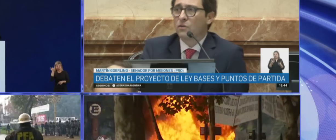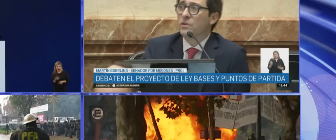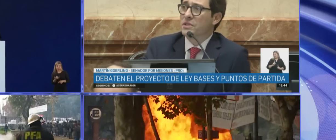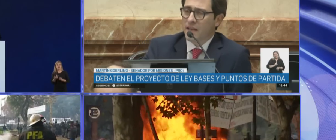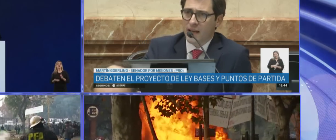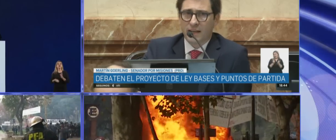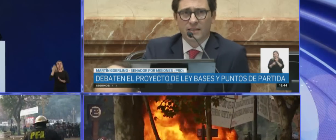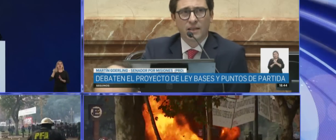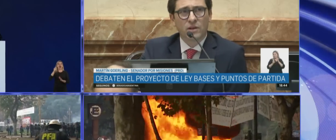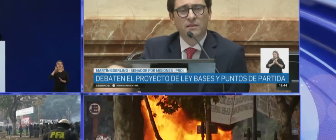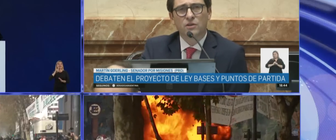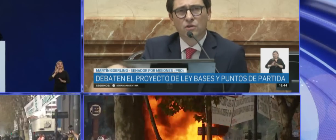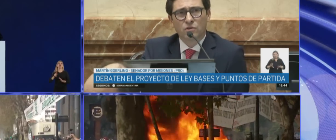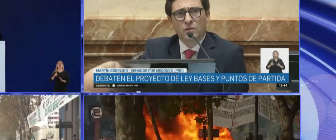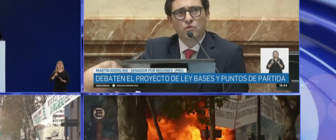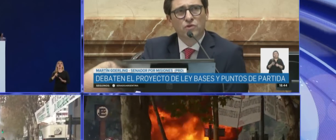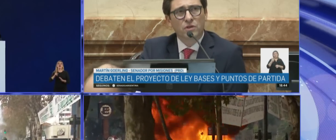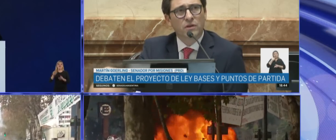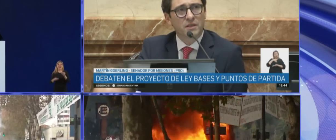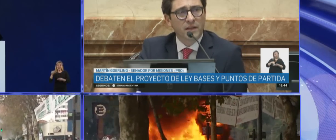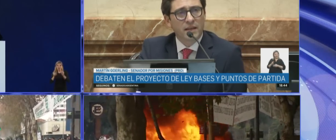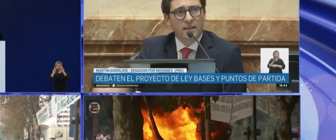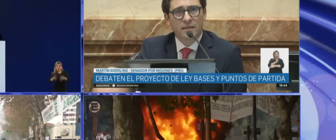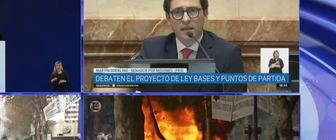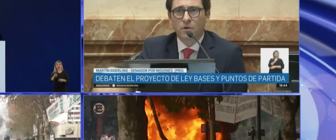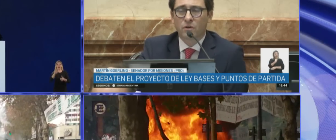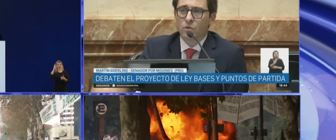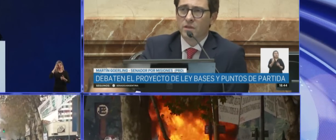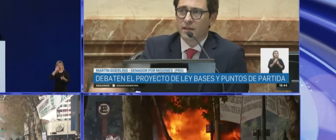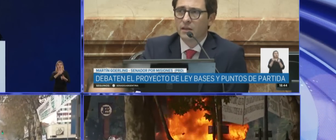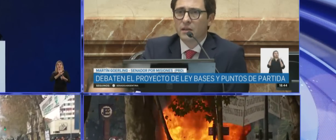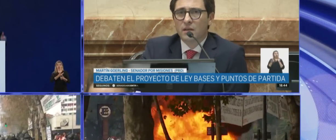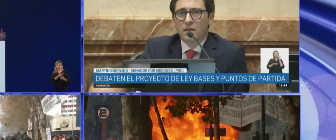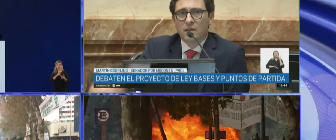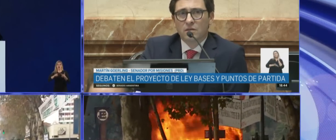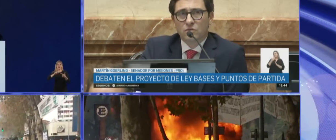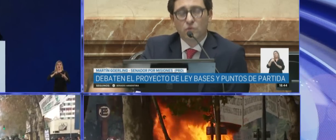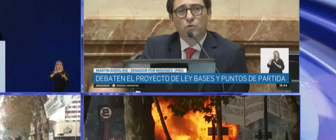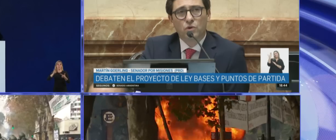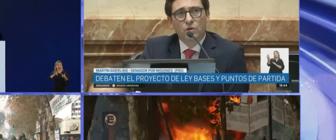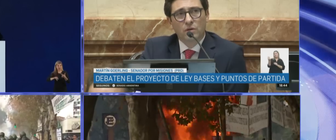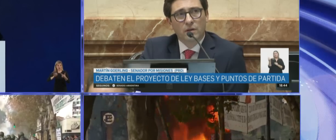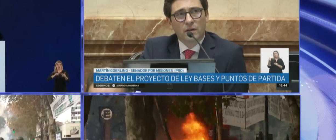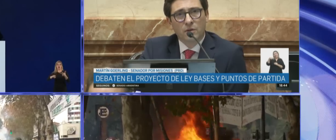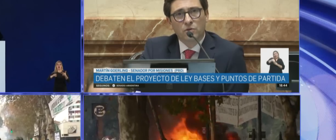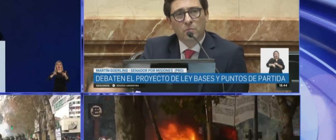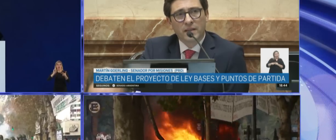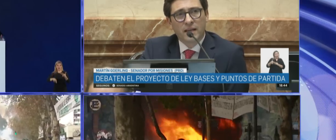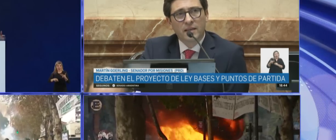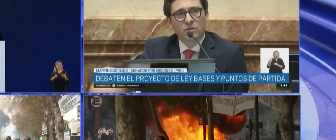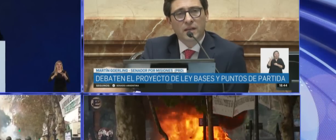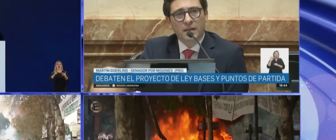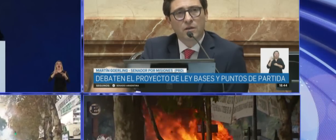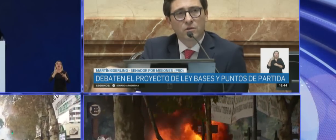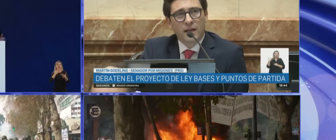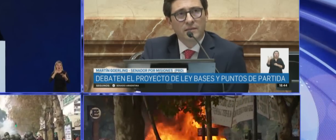financiero en enero, tuvimos superávit financiero en febrero, tuvimos superávit financiero en marzo, tuvimos superávit financiero